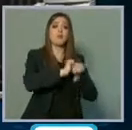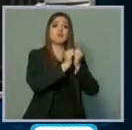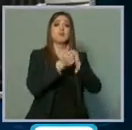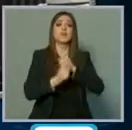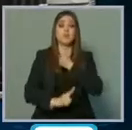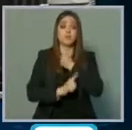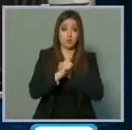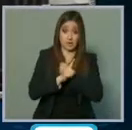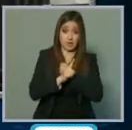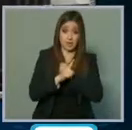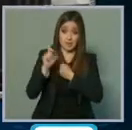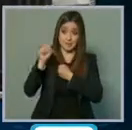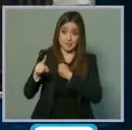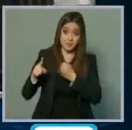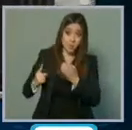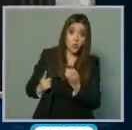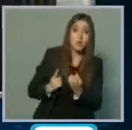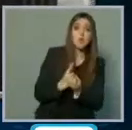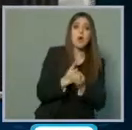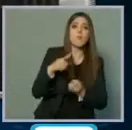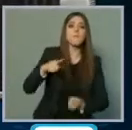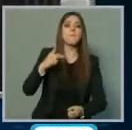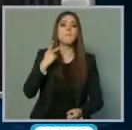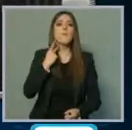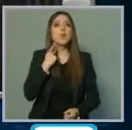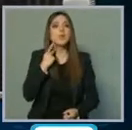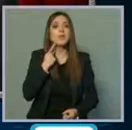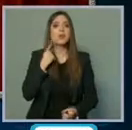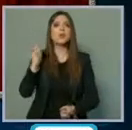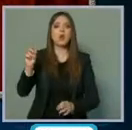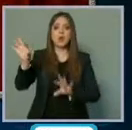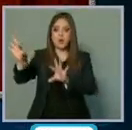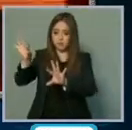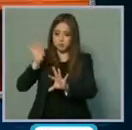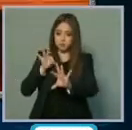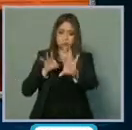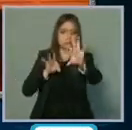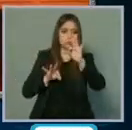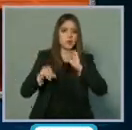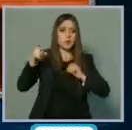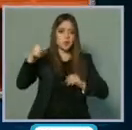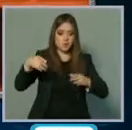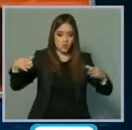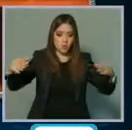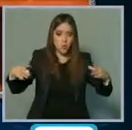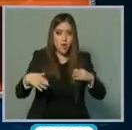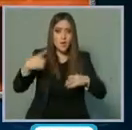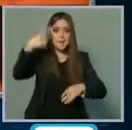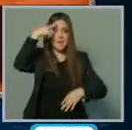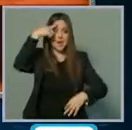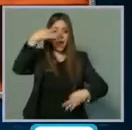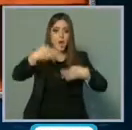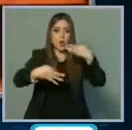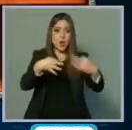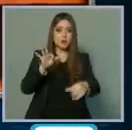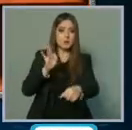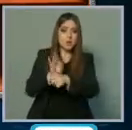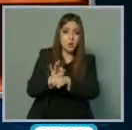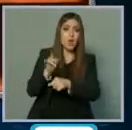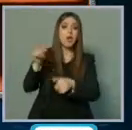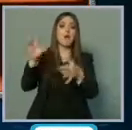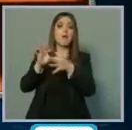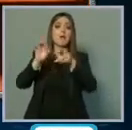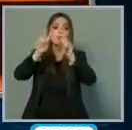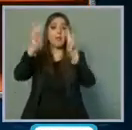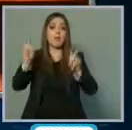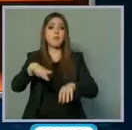un político que se la pasa metiendo gente al Congreso para que le favorezcan los jueces y bueno, habla de la corrupción,